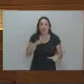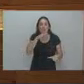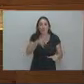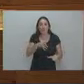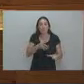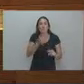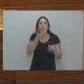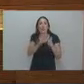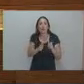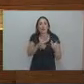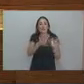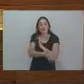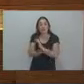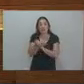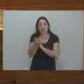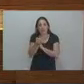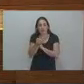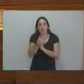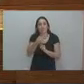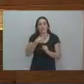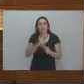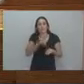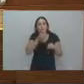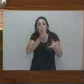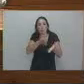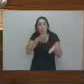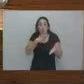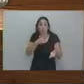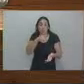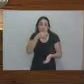de las palabras lo pongo yo, que soy el que tengo la capacidad de ejercerlo.